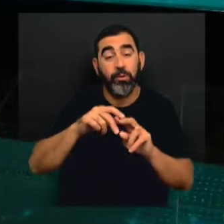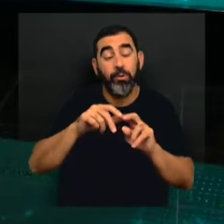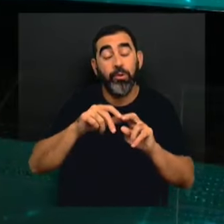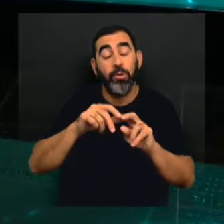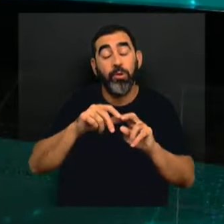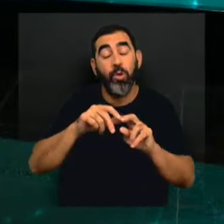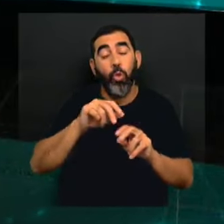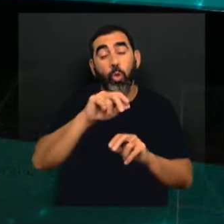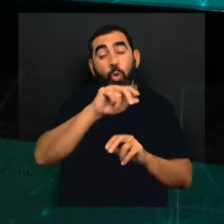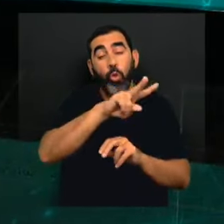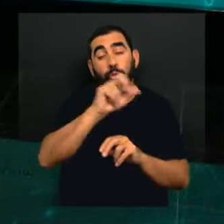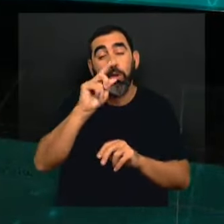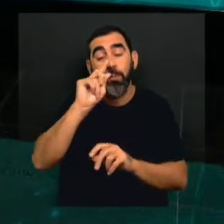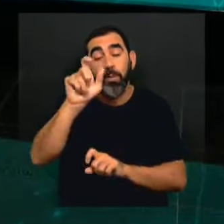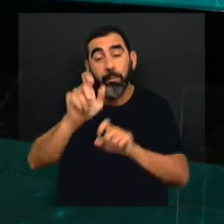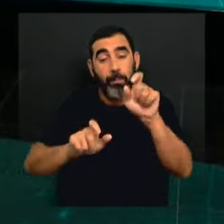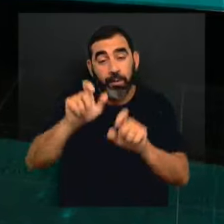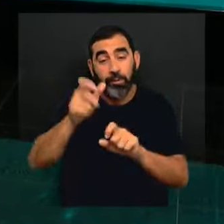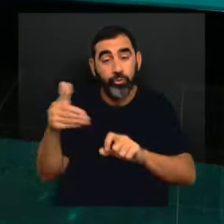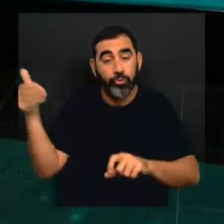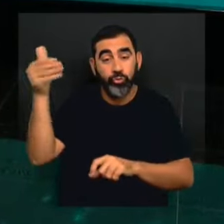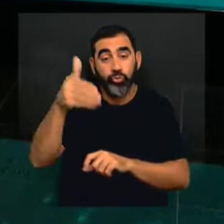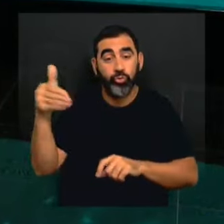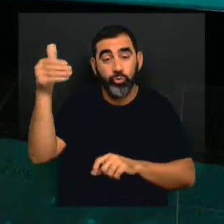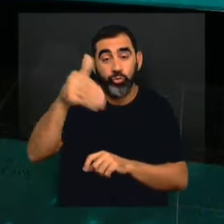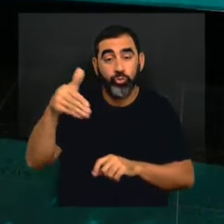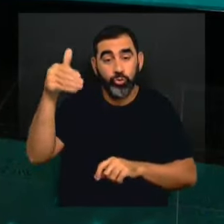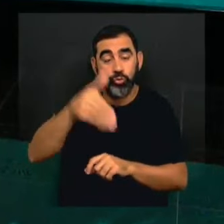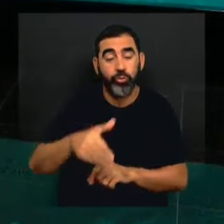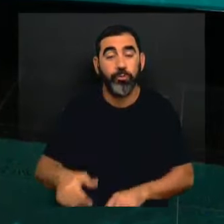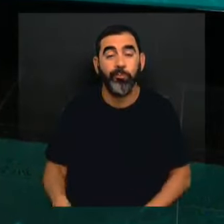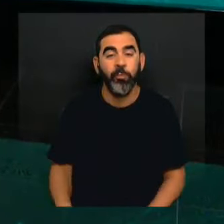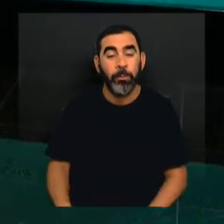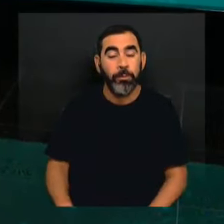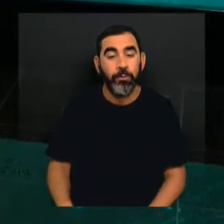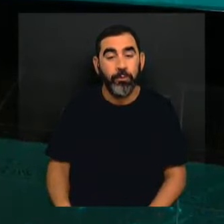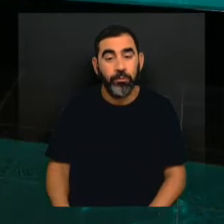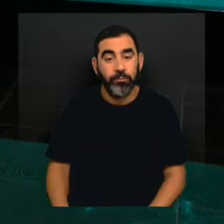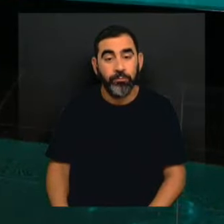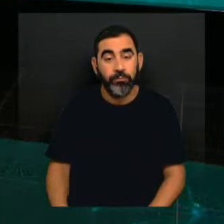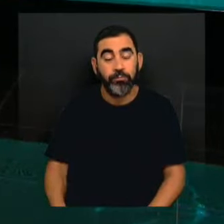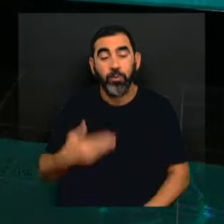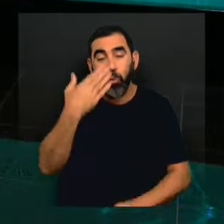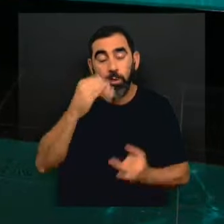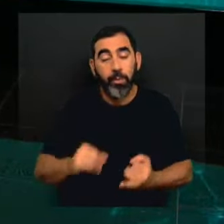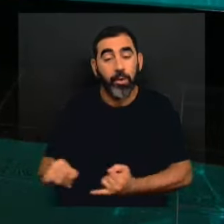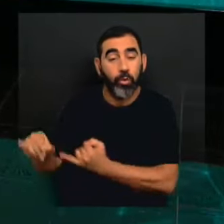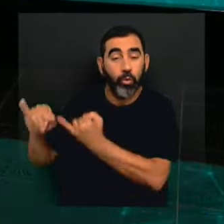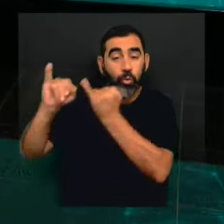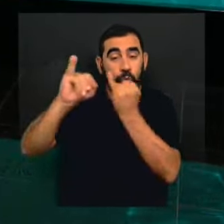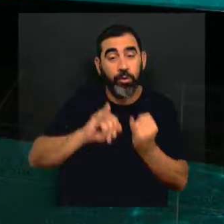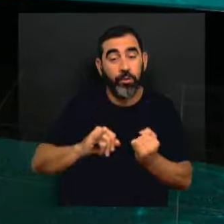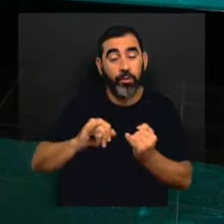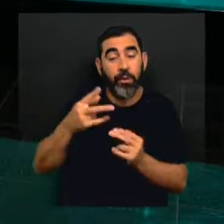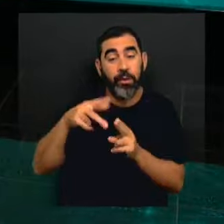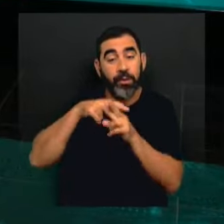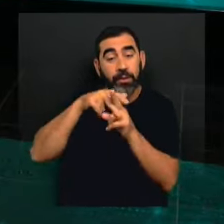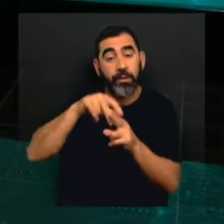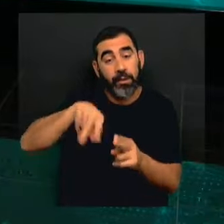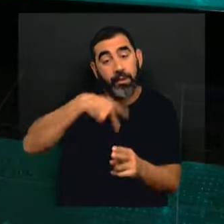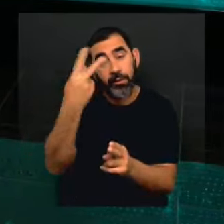pasaron más de 200,000 personas participando de sus diversas actividades en la última jornada de la criya un jinete